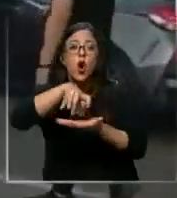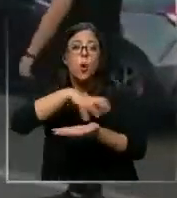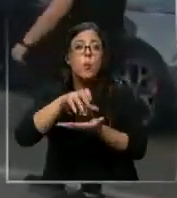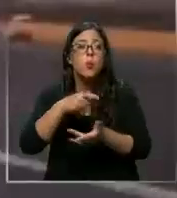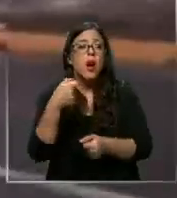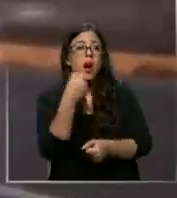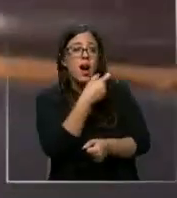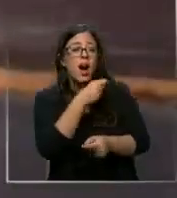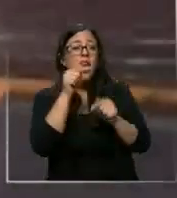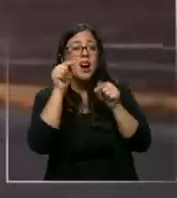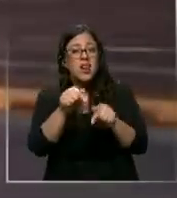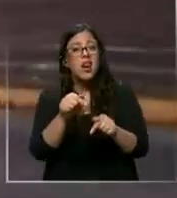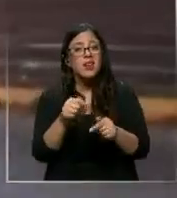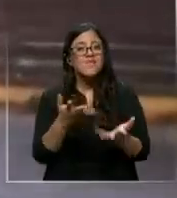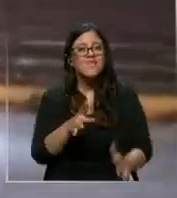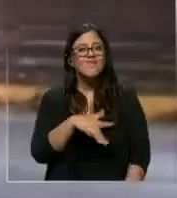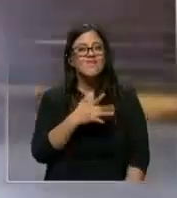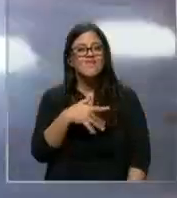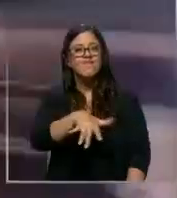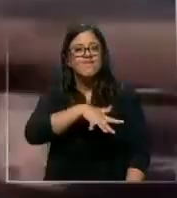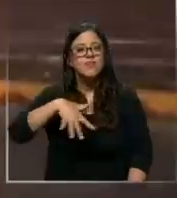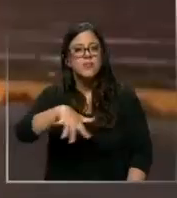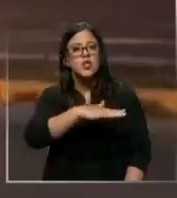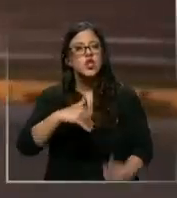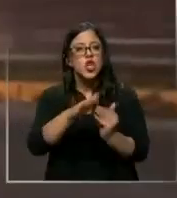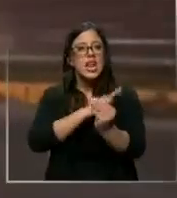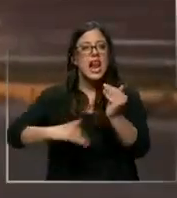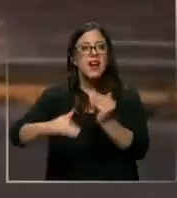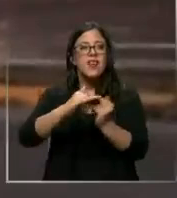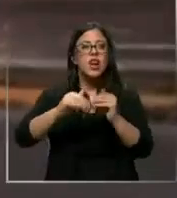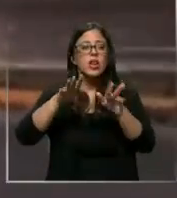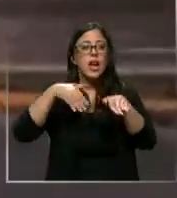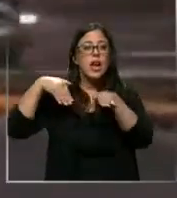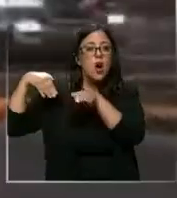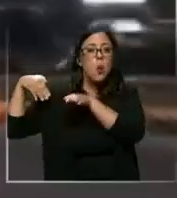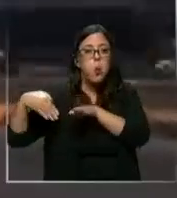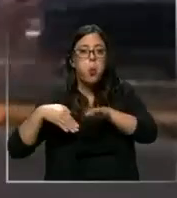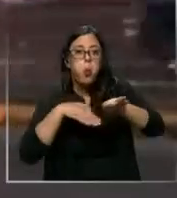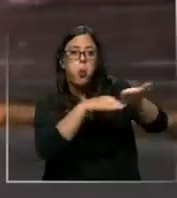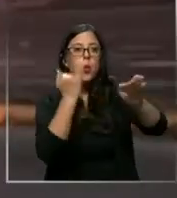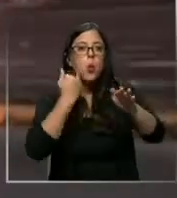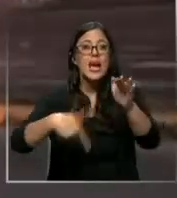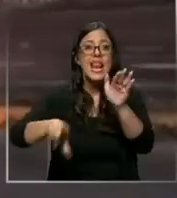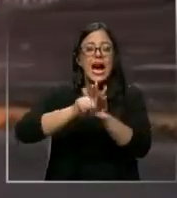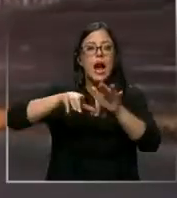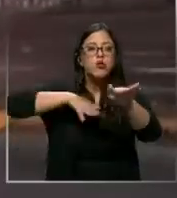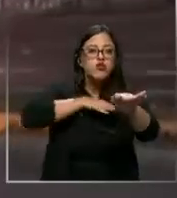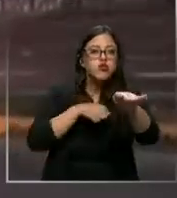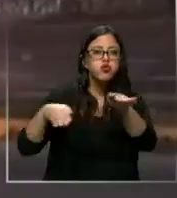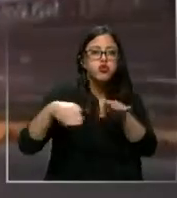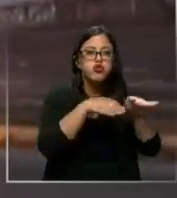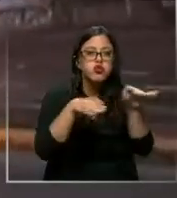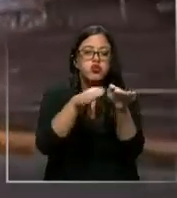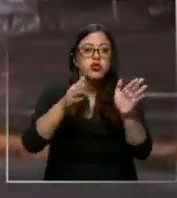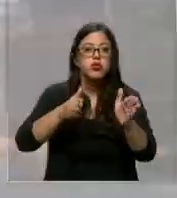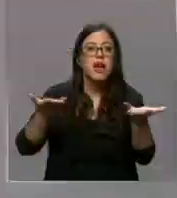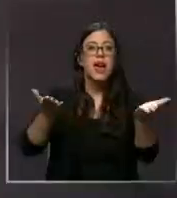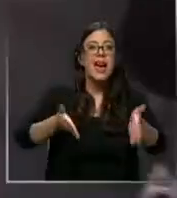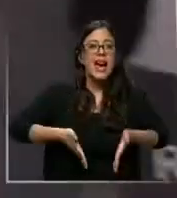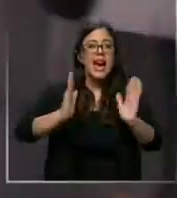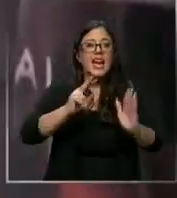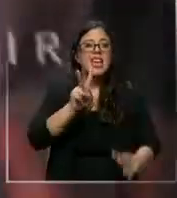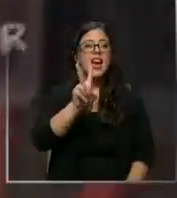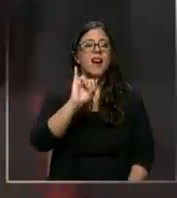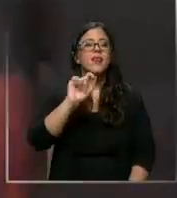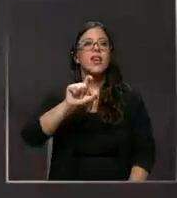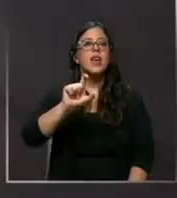esta es la triste habitualidad de su barrio. Los denominados piques y carreras clandestinas en plena avenida Vicuña Mackenna.